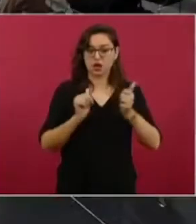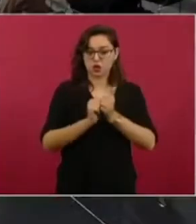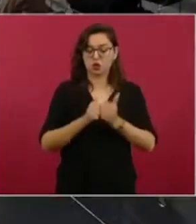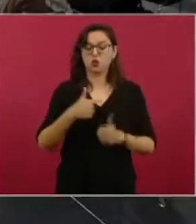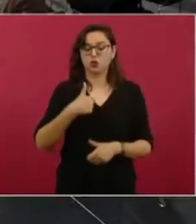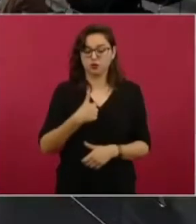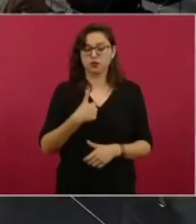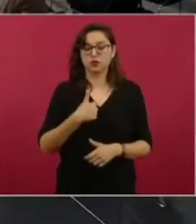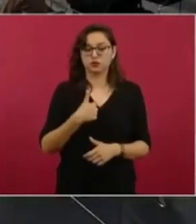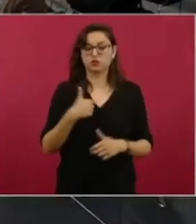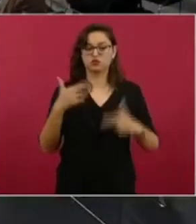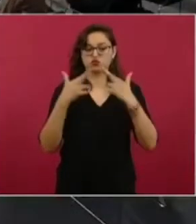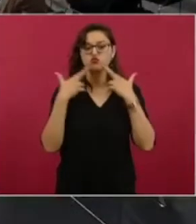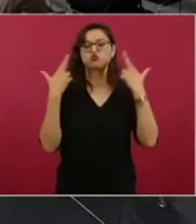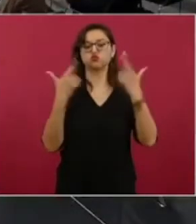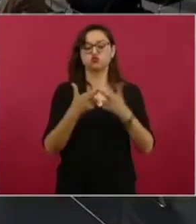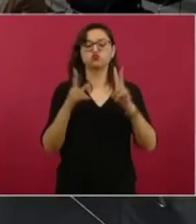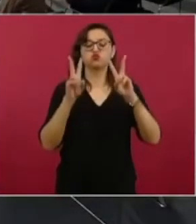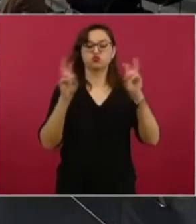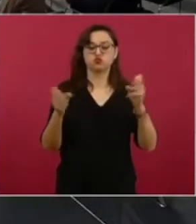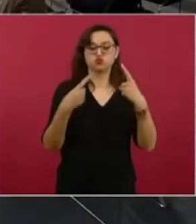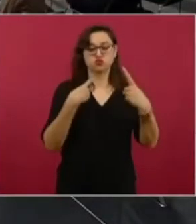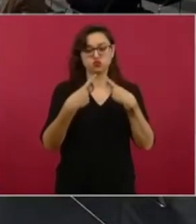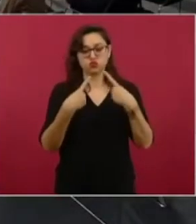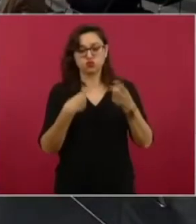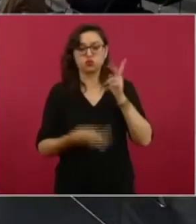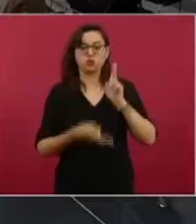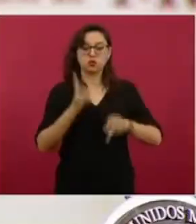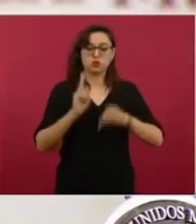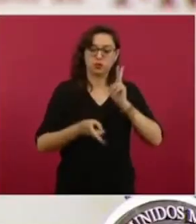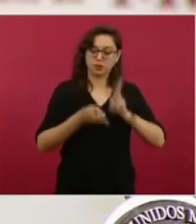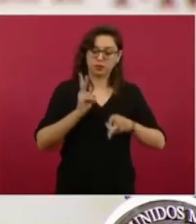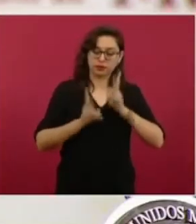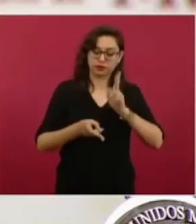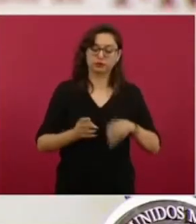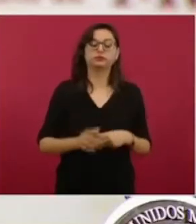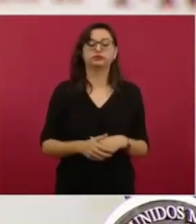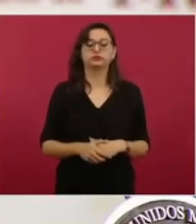Es una reunión que vamos a tener con ellos.